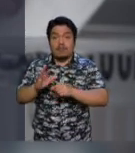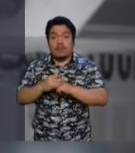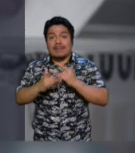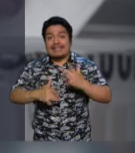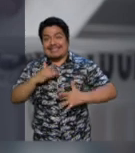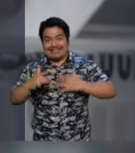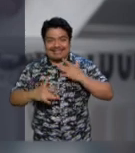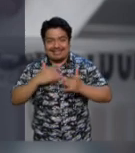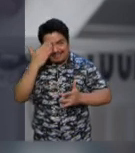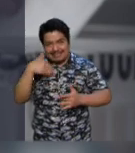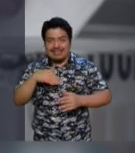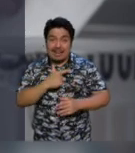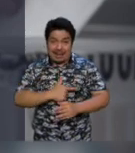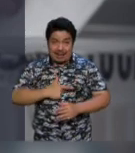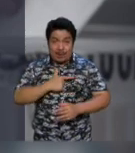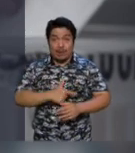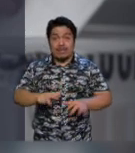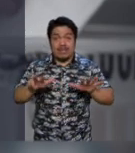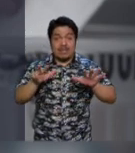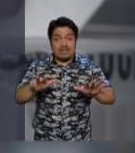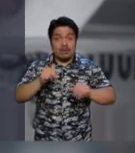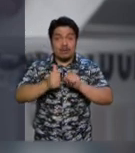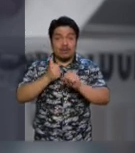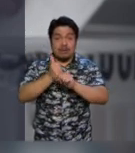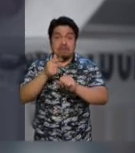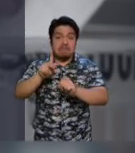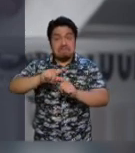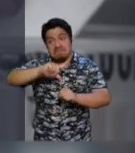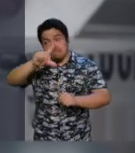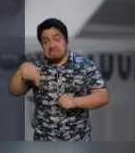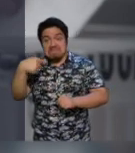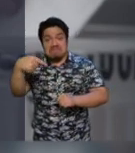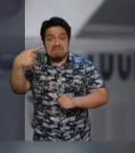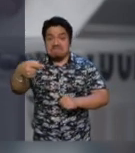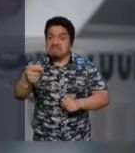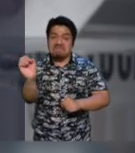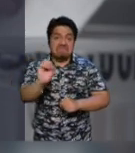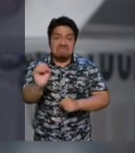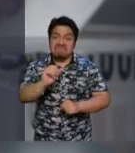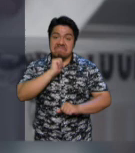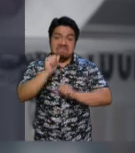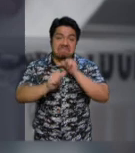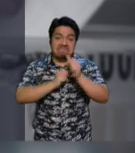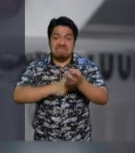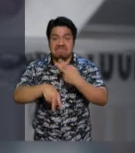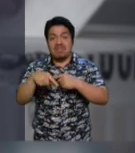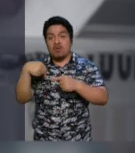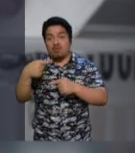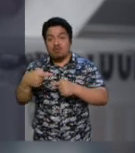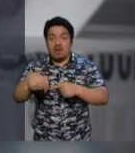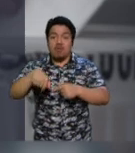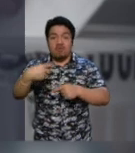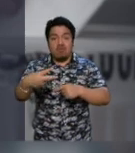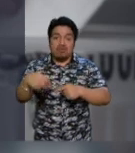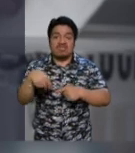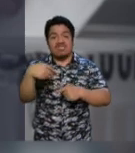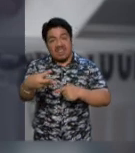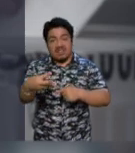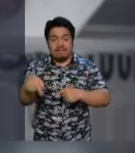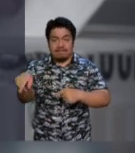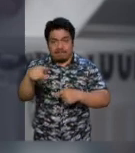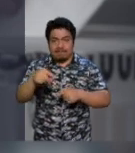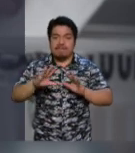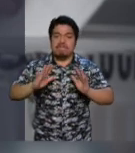de cumplir su mayoría de edad, pero luego no regresan a votar sino hasta tres procesos electorales después, cuando ya son